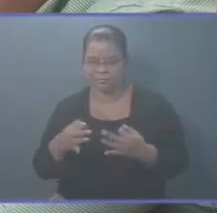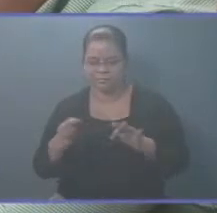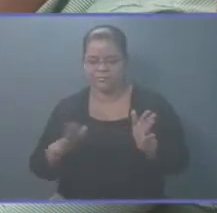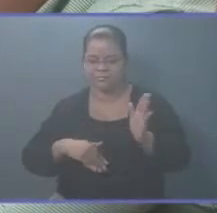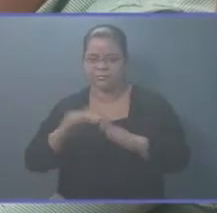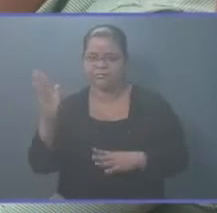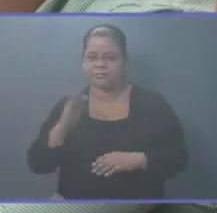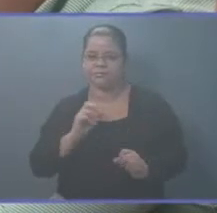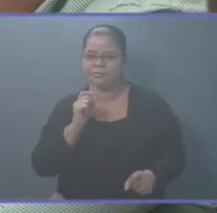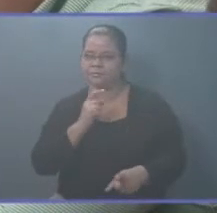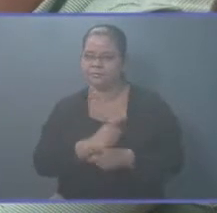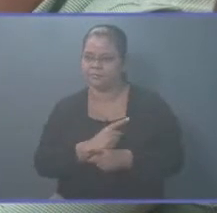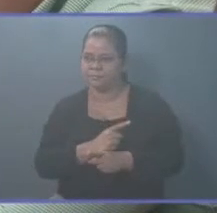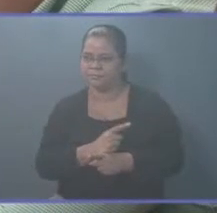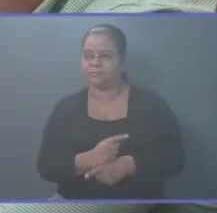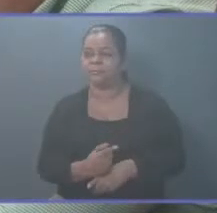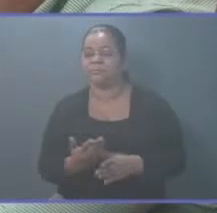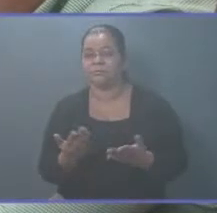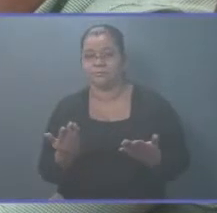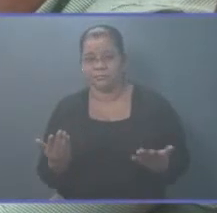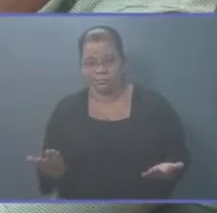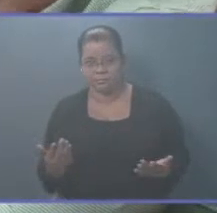adecuada, porque